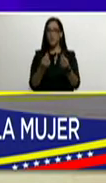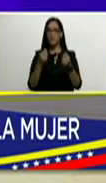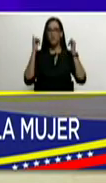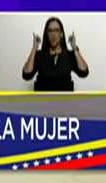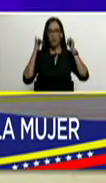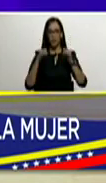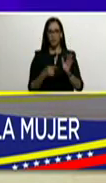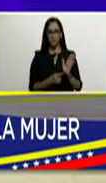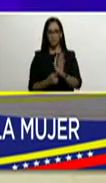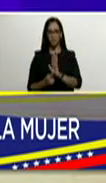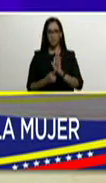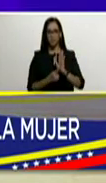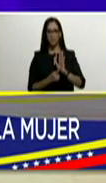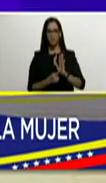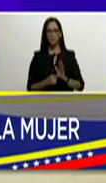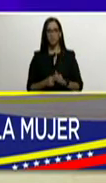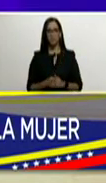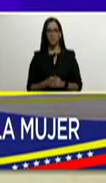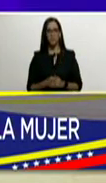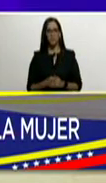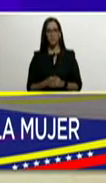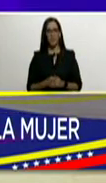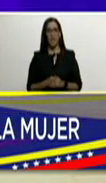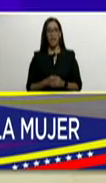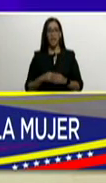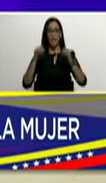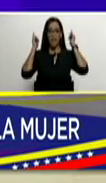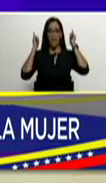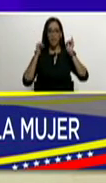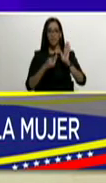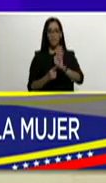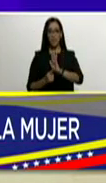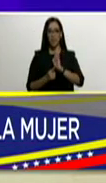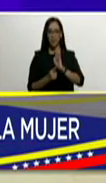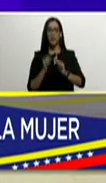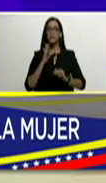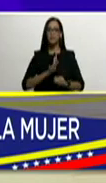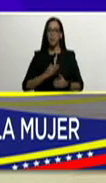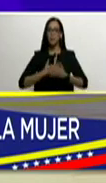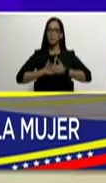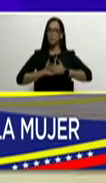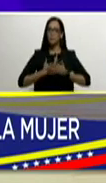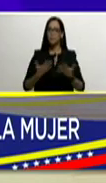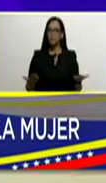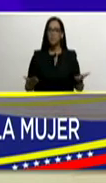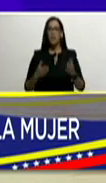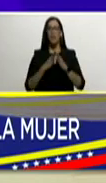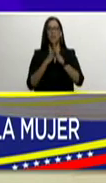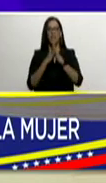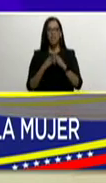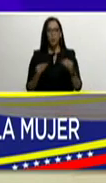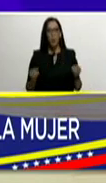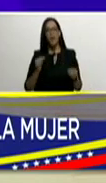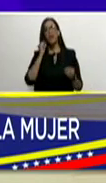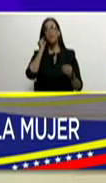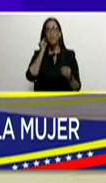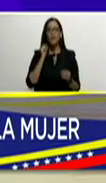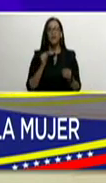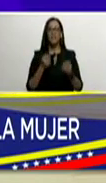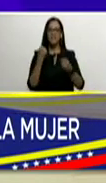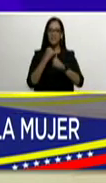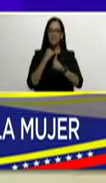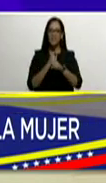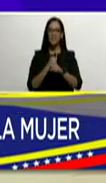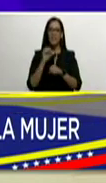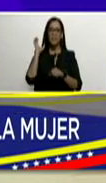feria. En el caso de feria, estamos poniendo a la orden de todas las emprendedoras del país,